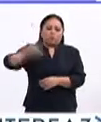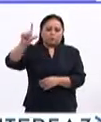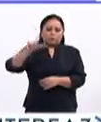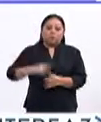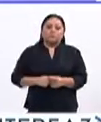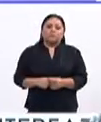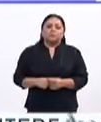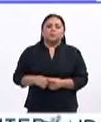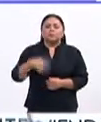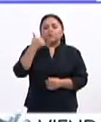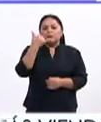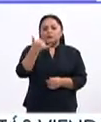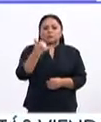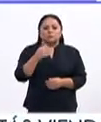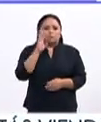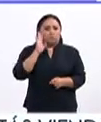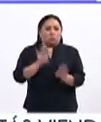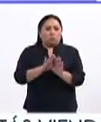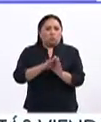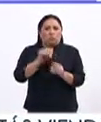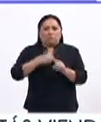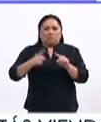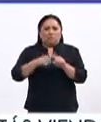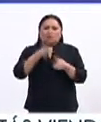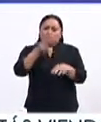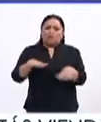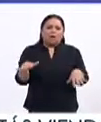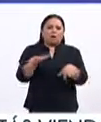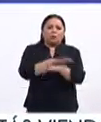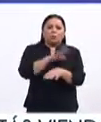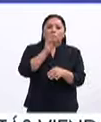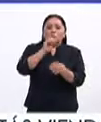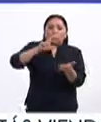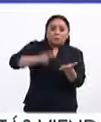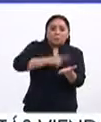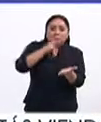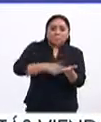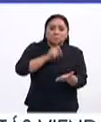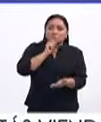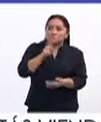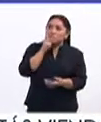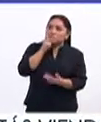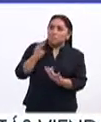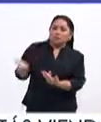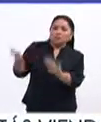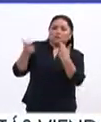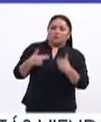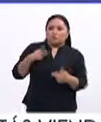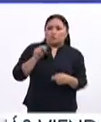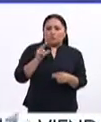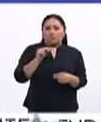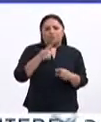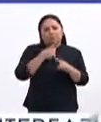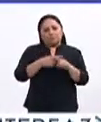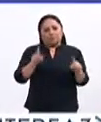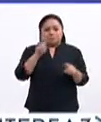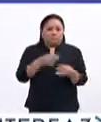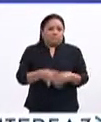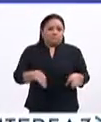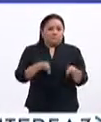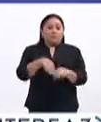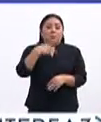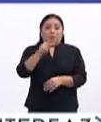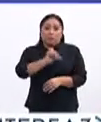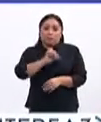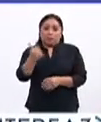Huerta, y sobrevivió de muchas maneras. Cambió, digamos, no repitió el estilo de su padre, que eso es una cosa importante, y